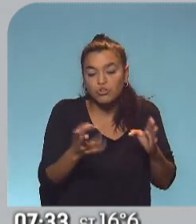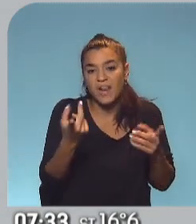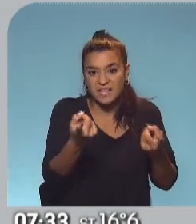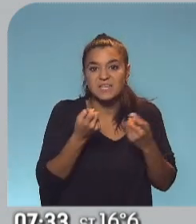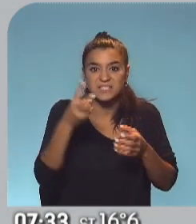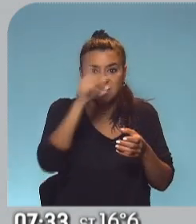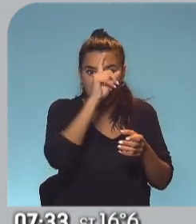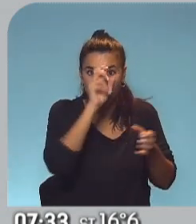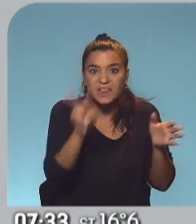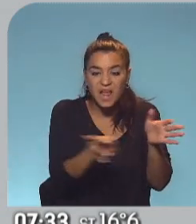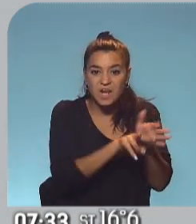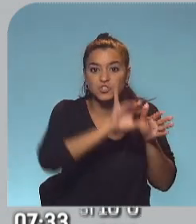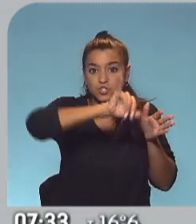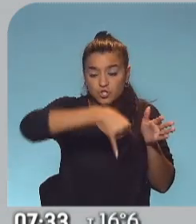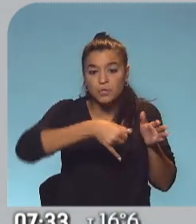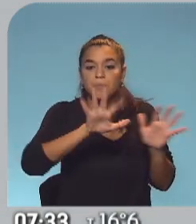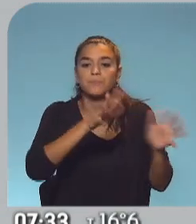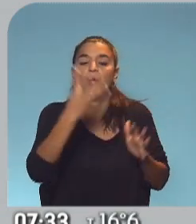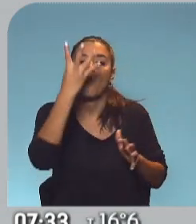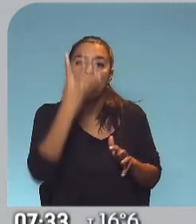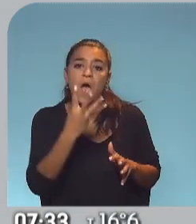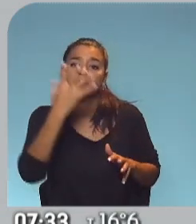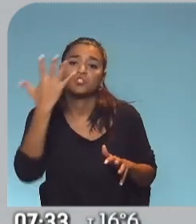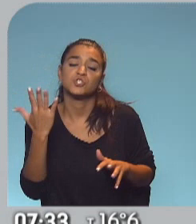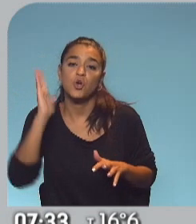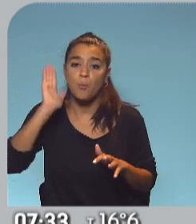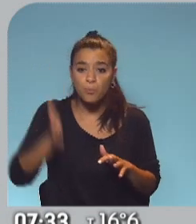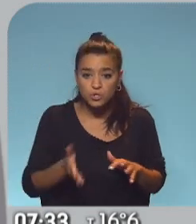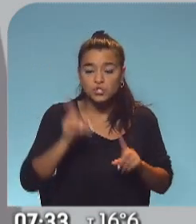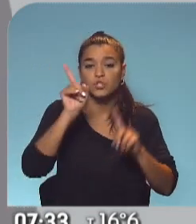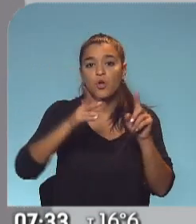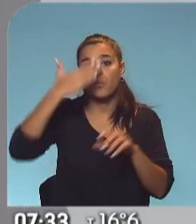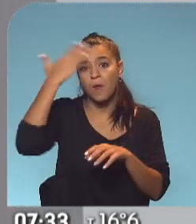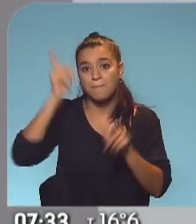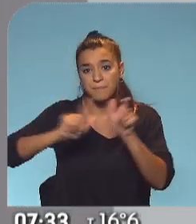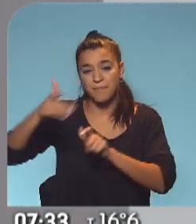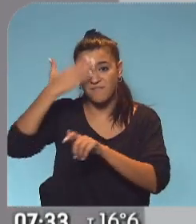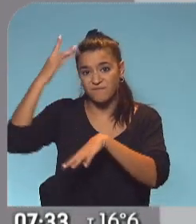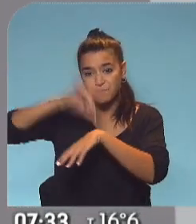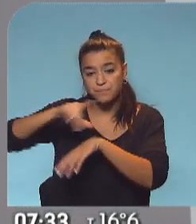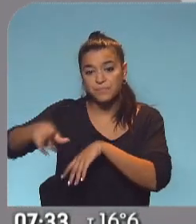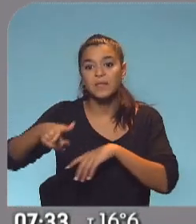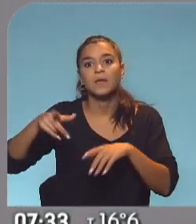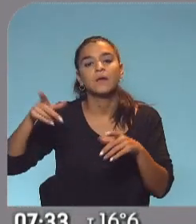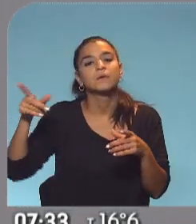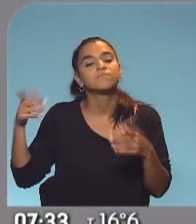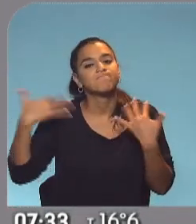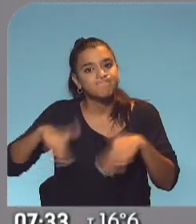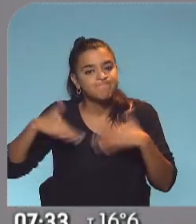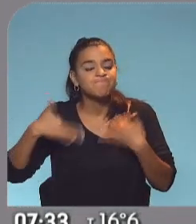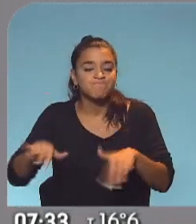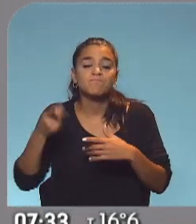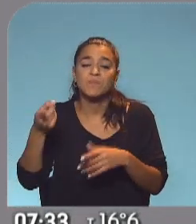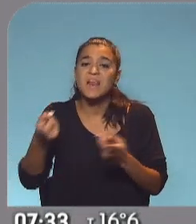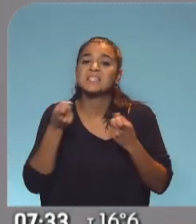internación, pero hay entre un 4 y un 5% de casos infectados que son críticos, que requieren